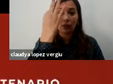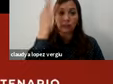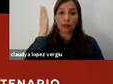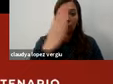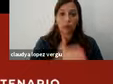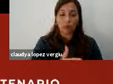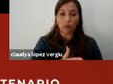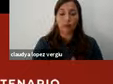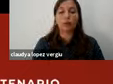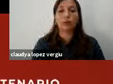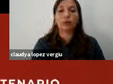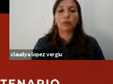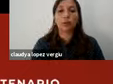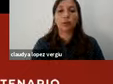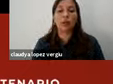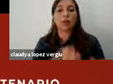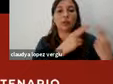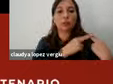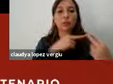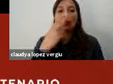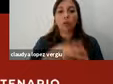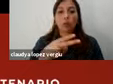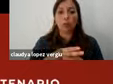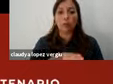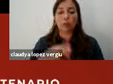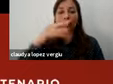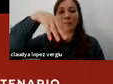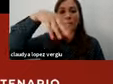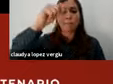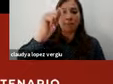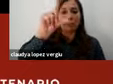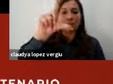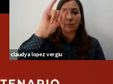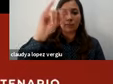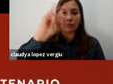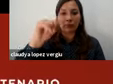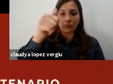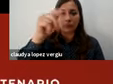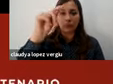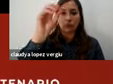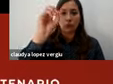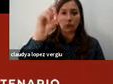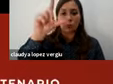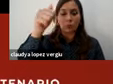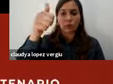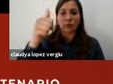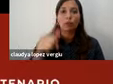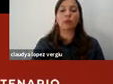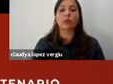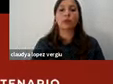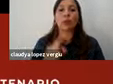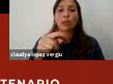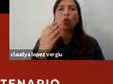a tratar estará a cargo de Melissa Tola, coordinadora de turismo sostenible en Aguamaqui, ubicado